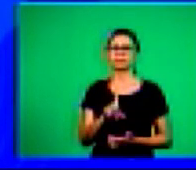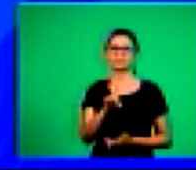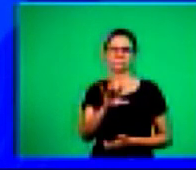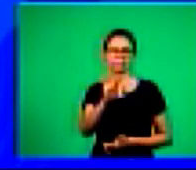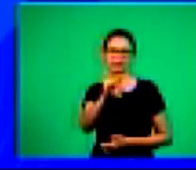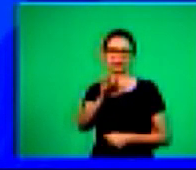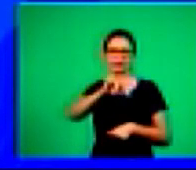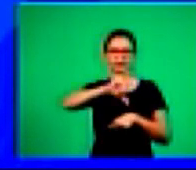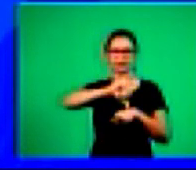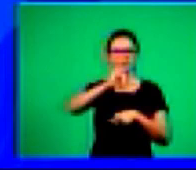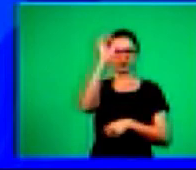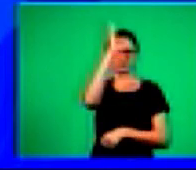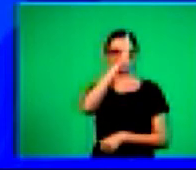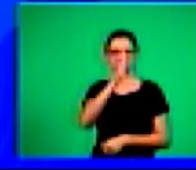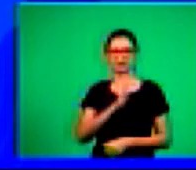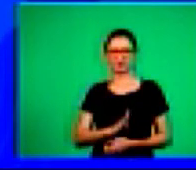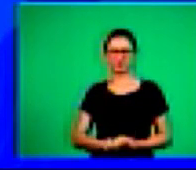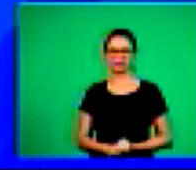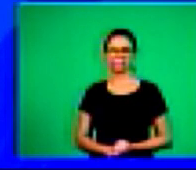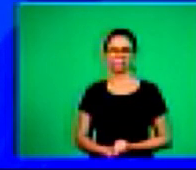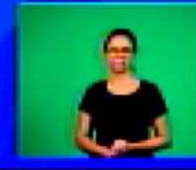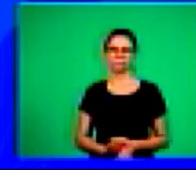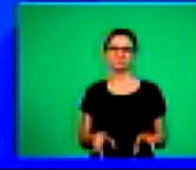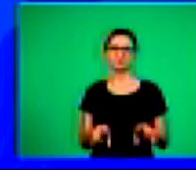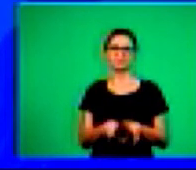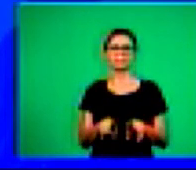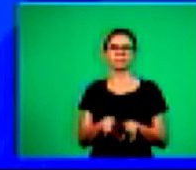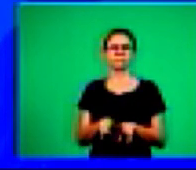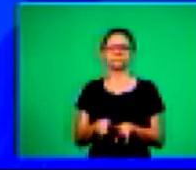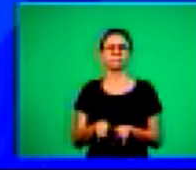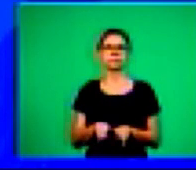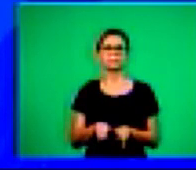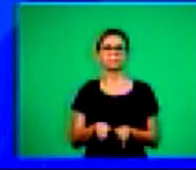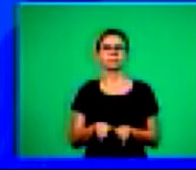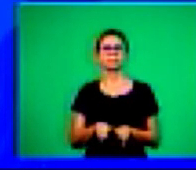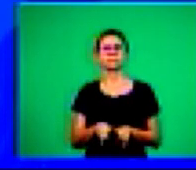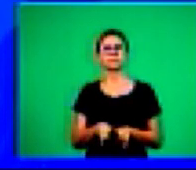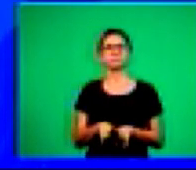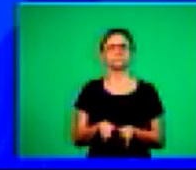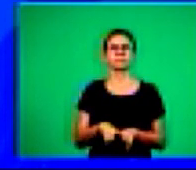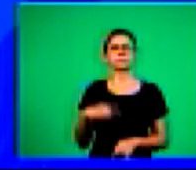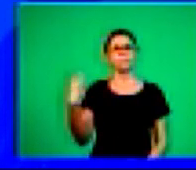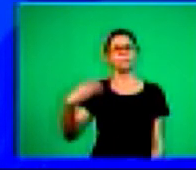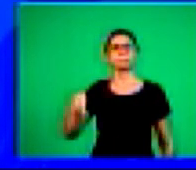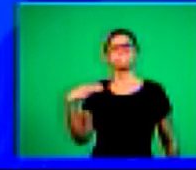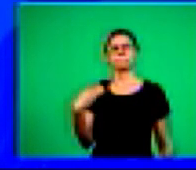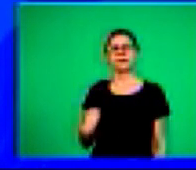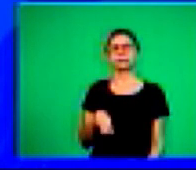en el distrito federal capital de brasil y también en duke va a cerrar